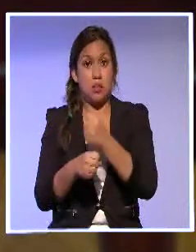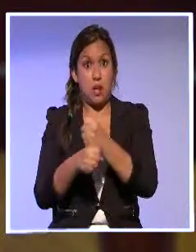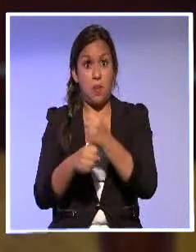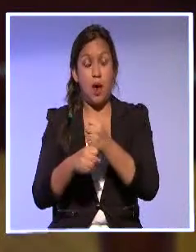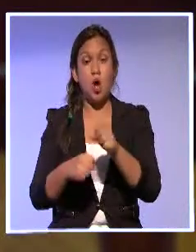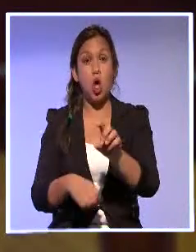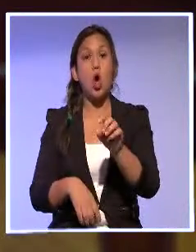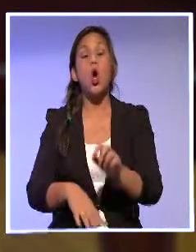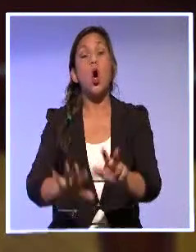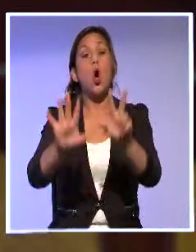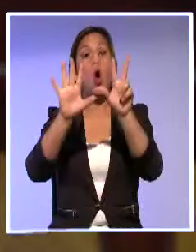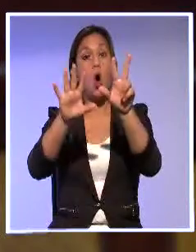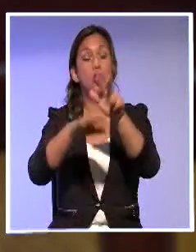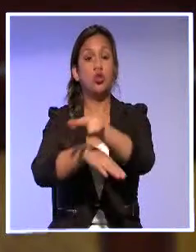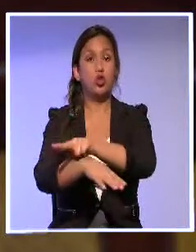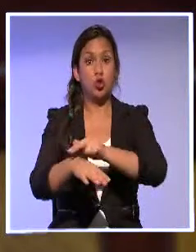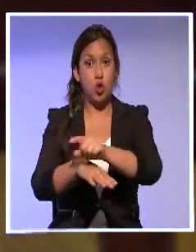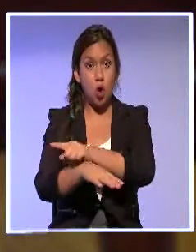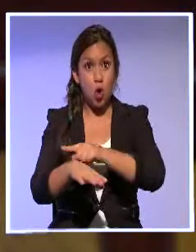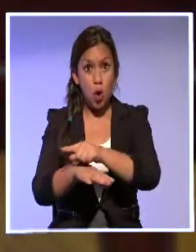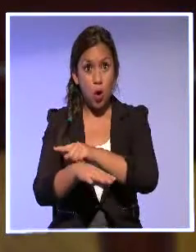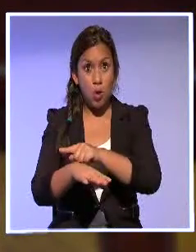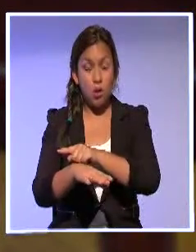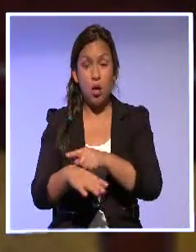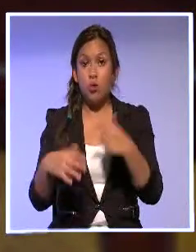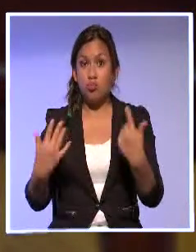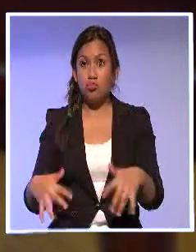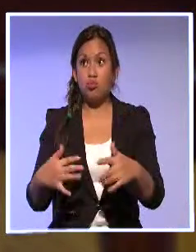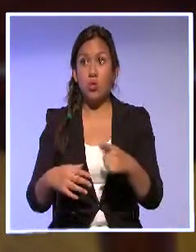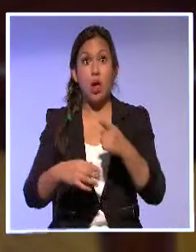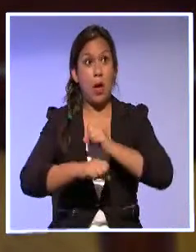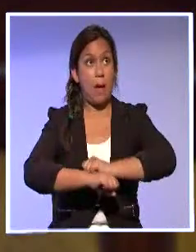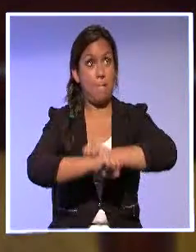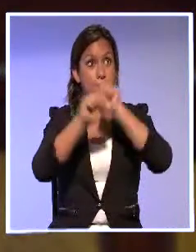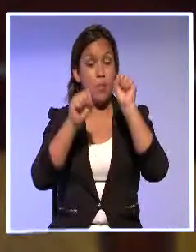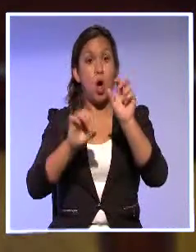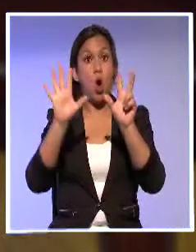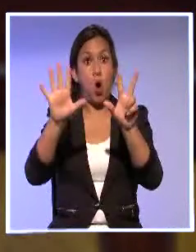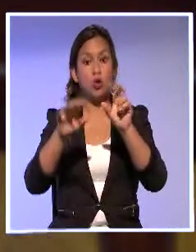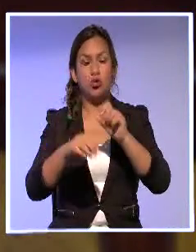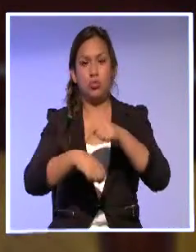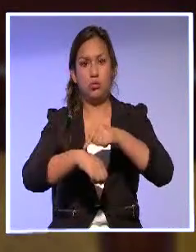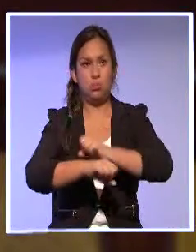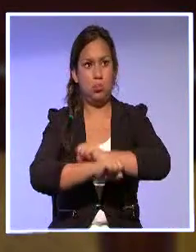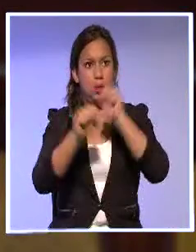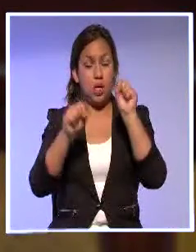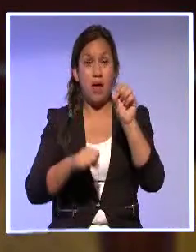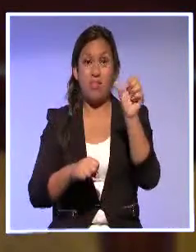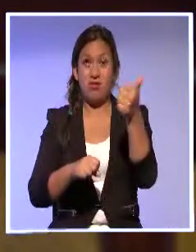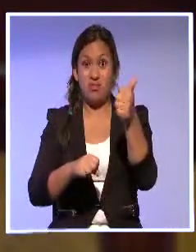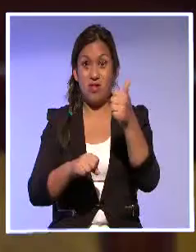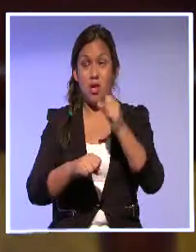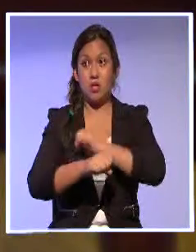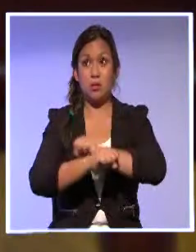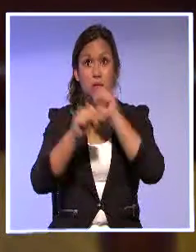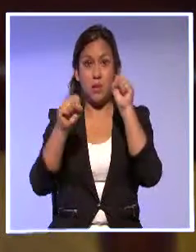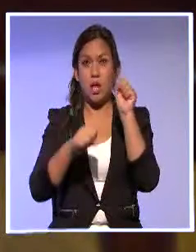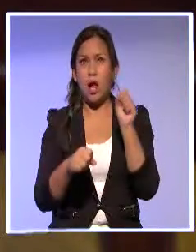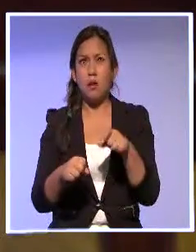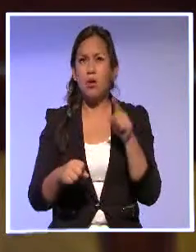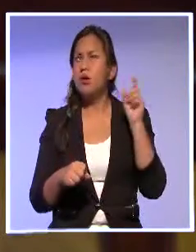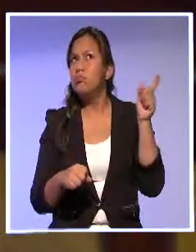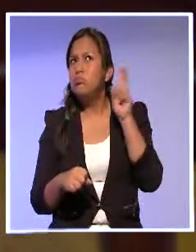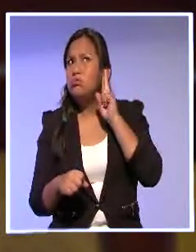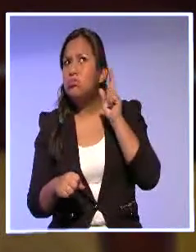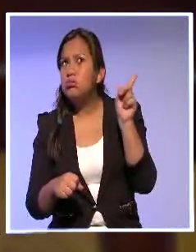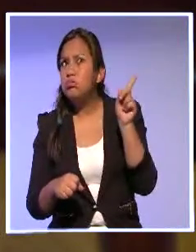ocho horas pero de las cuales pues teníamos por decir iniciar mucho la mañana en punto a las 10 de la mañana teníamos pitaba por horario y